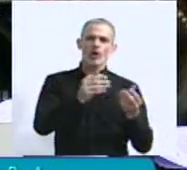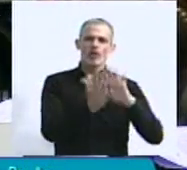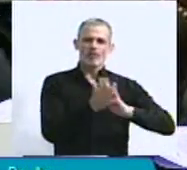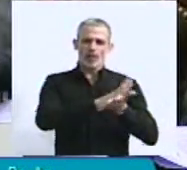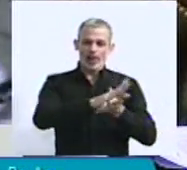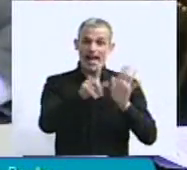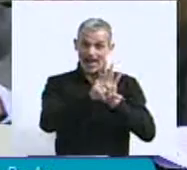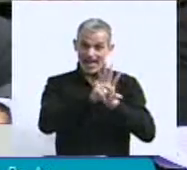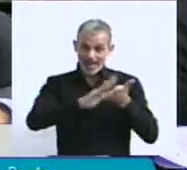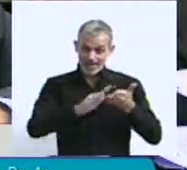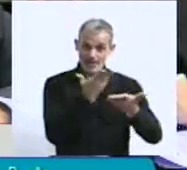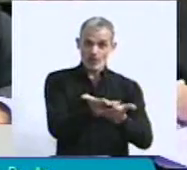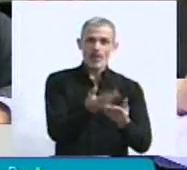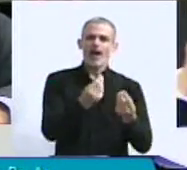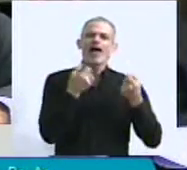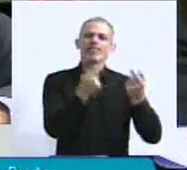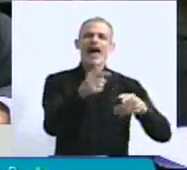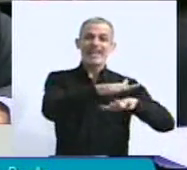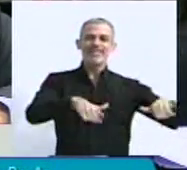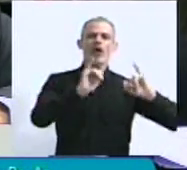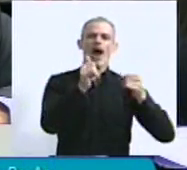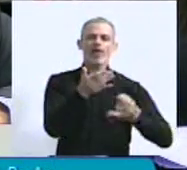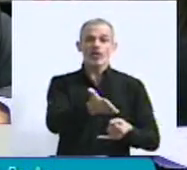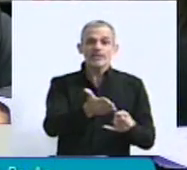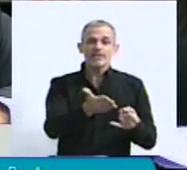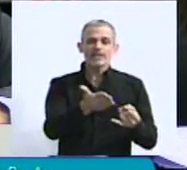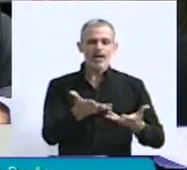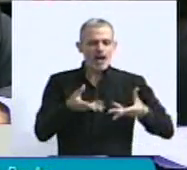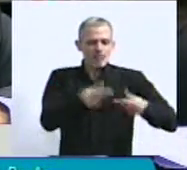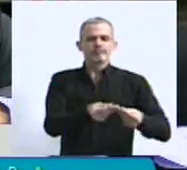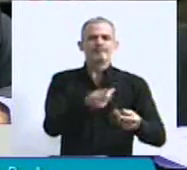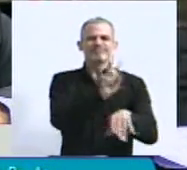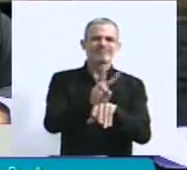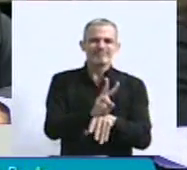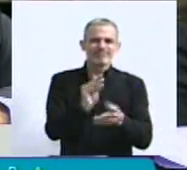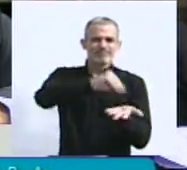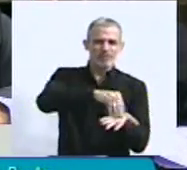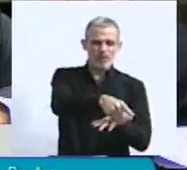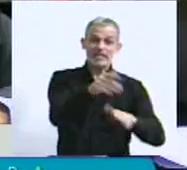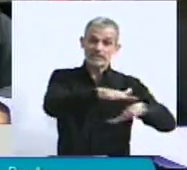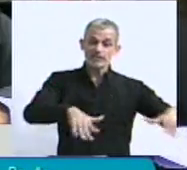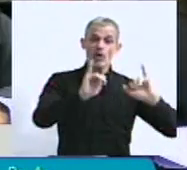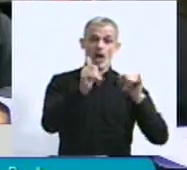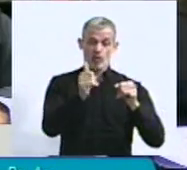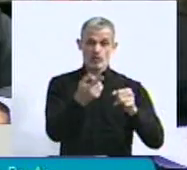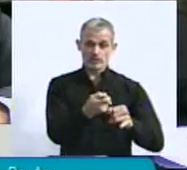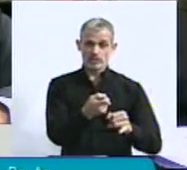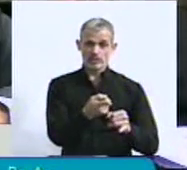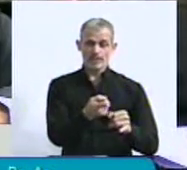con esta ley, producir el complemento de protección en niños y